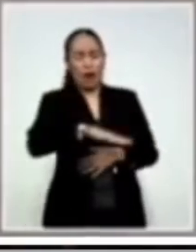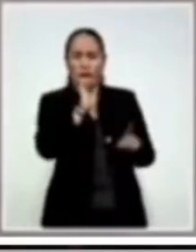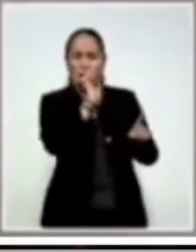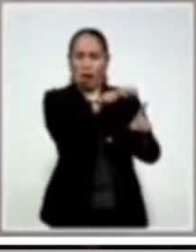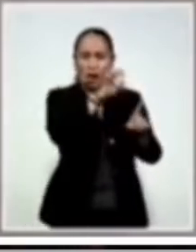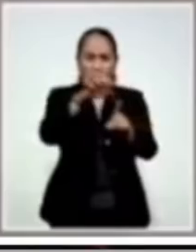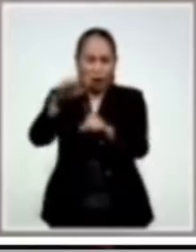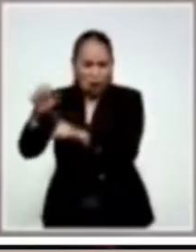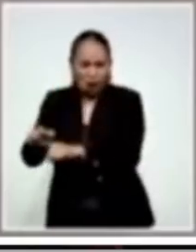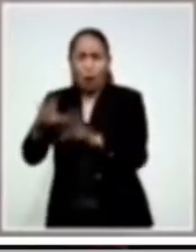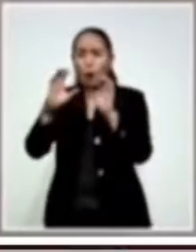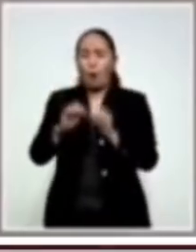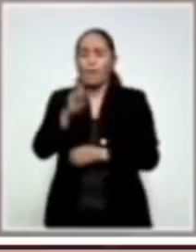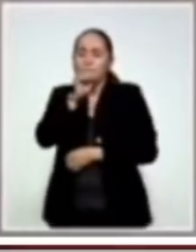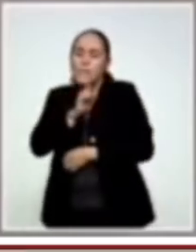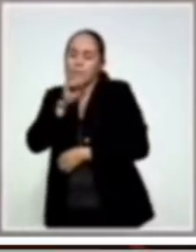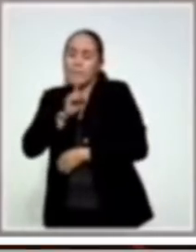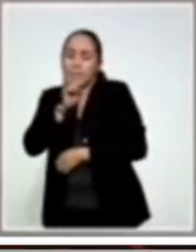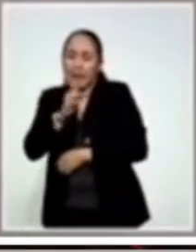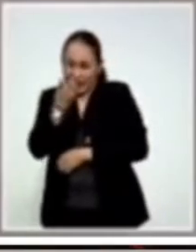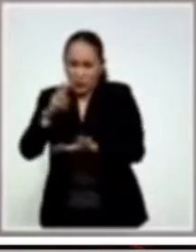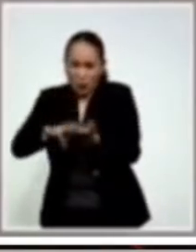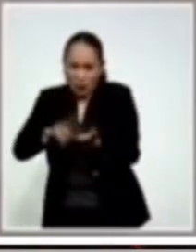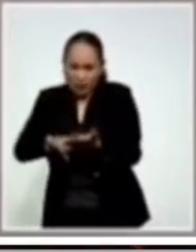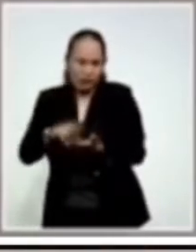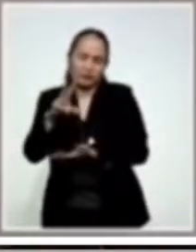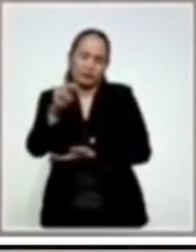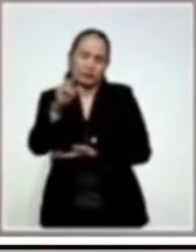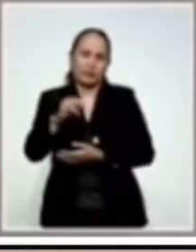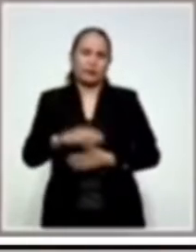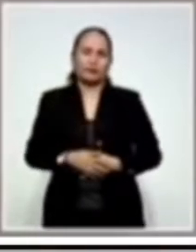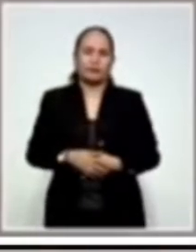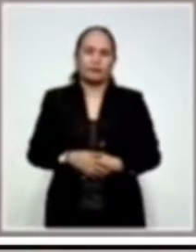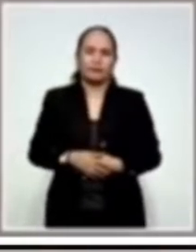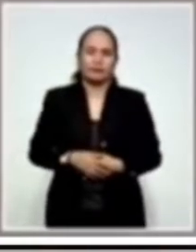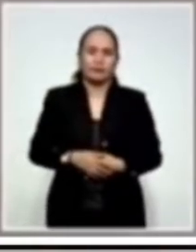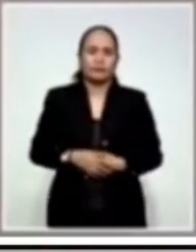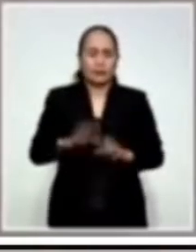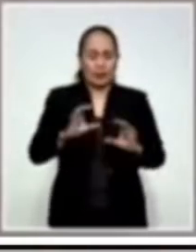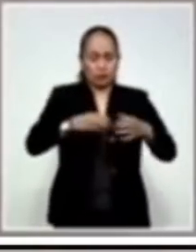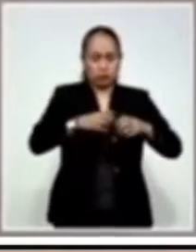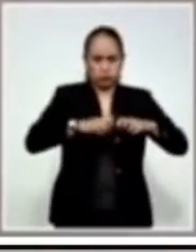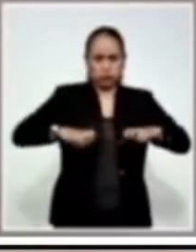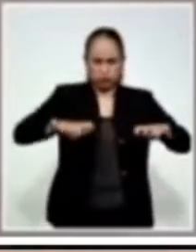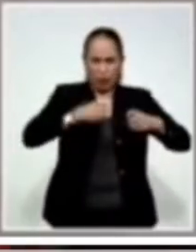y mentir para tratar de deslegitimar a cierta parte de la Corte.